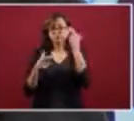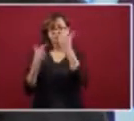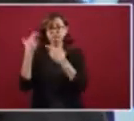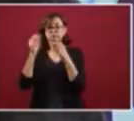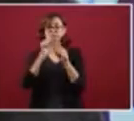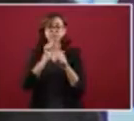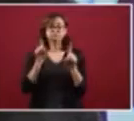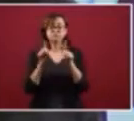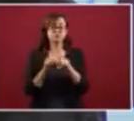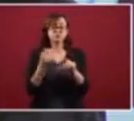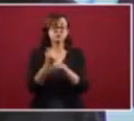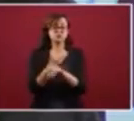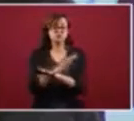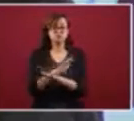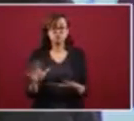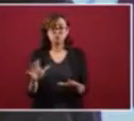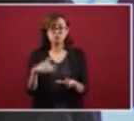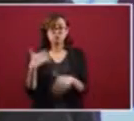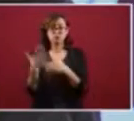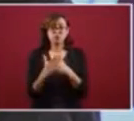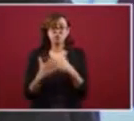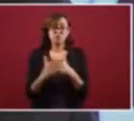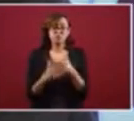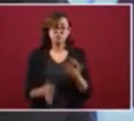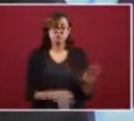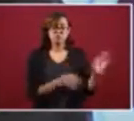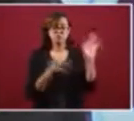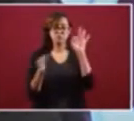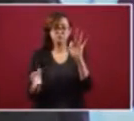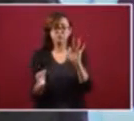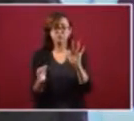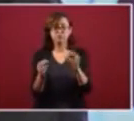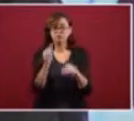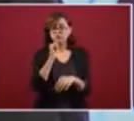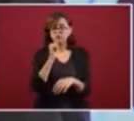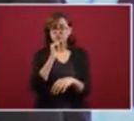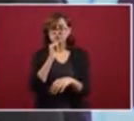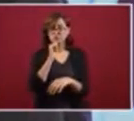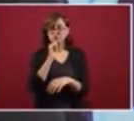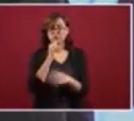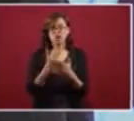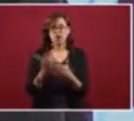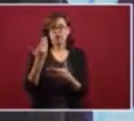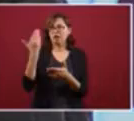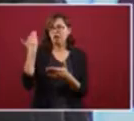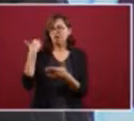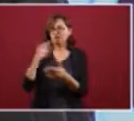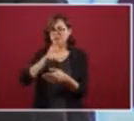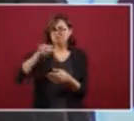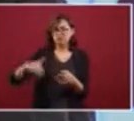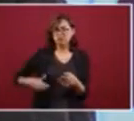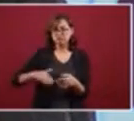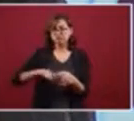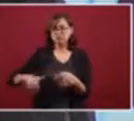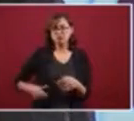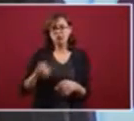publicación detallada, que va a ser un documento muy importante, que no se ha dado en ningún caso de ningún accidente